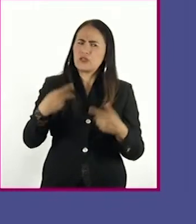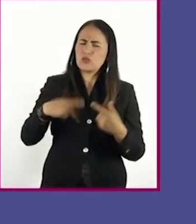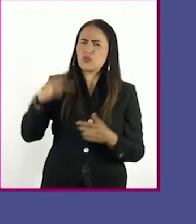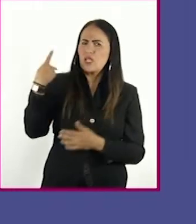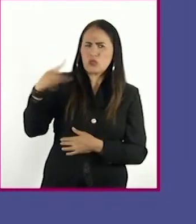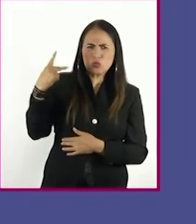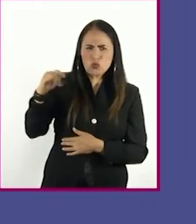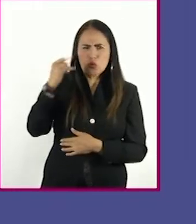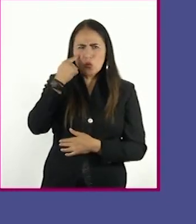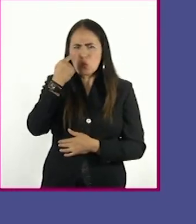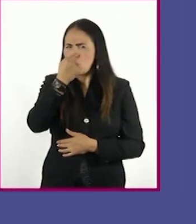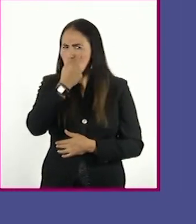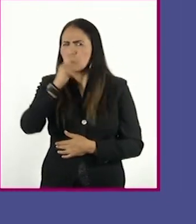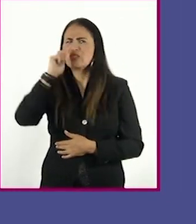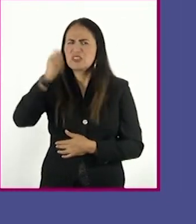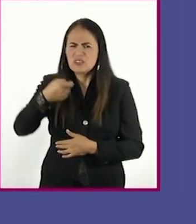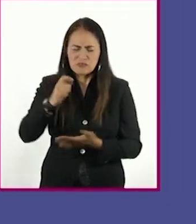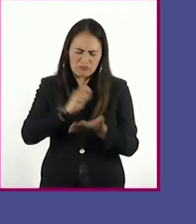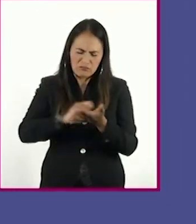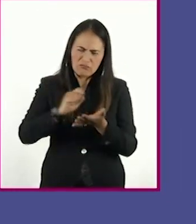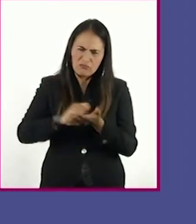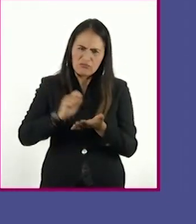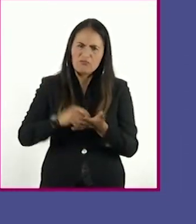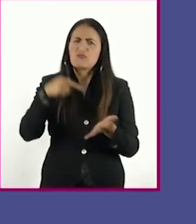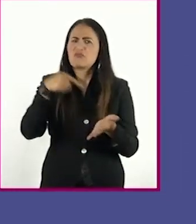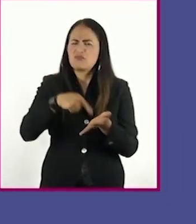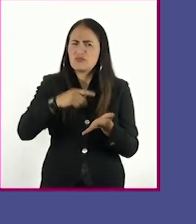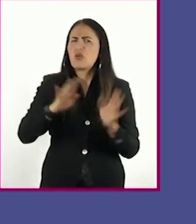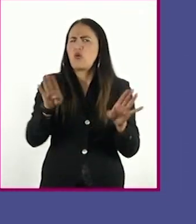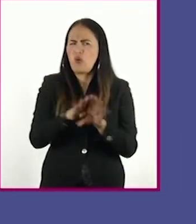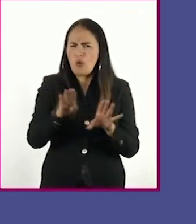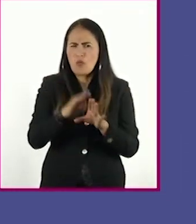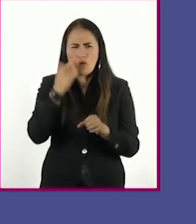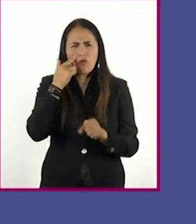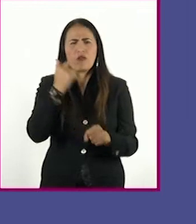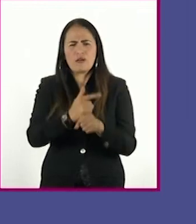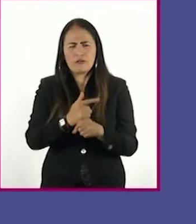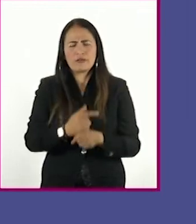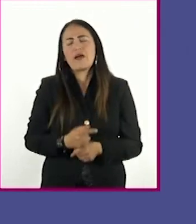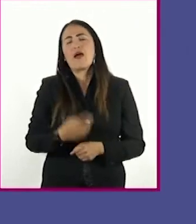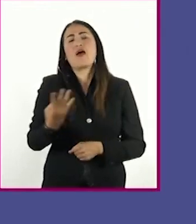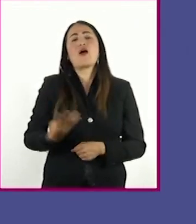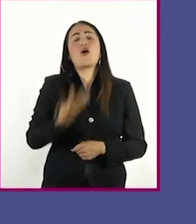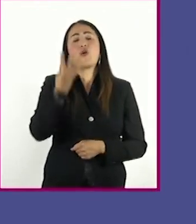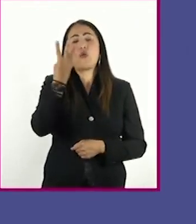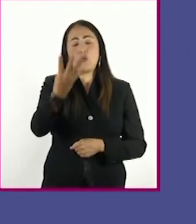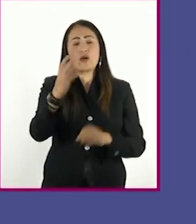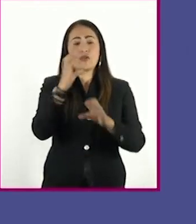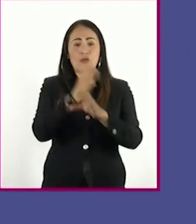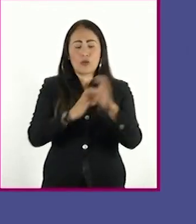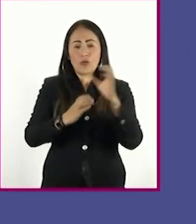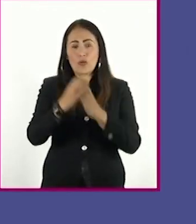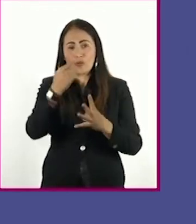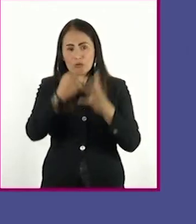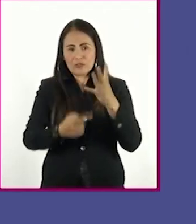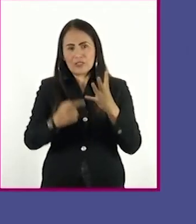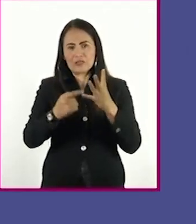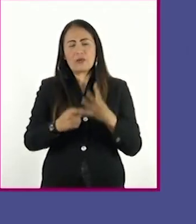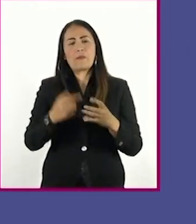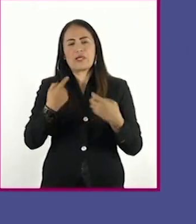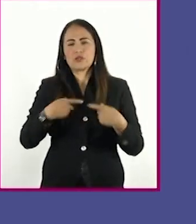sus argumentos frente a un tema? Hay 4 elementos que permiten identificar la postura de un